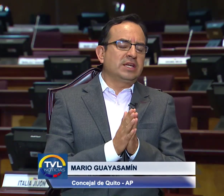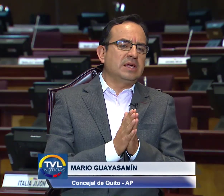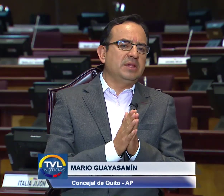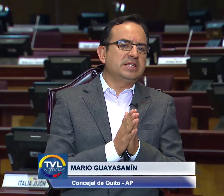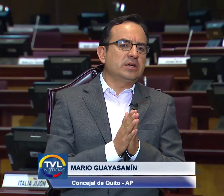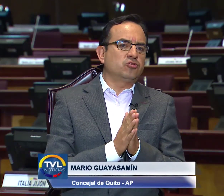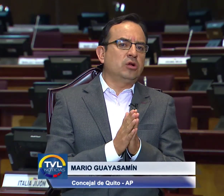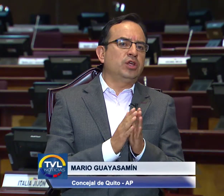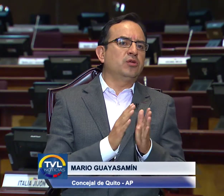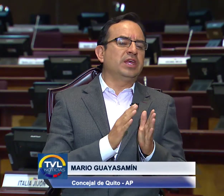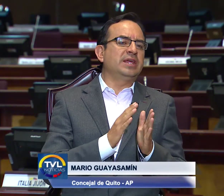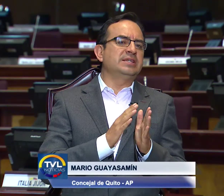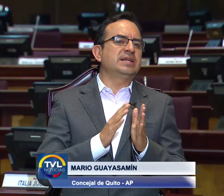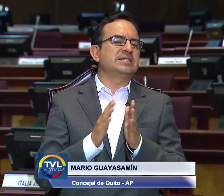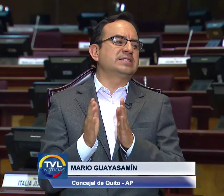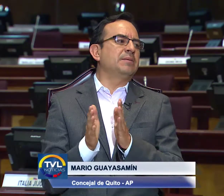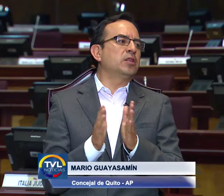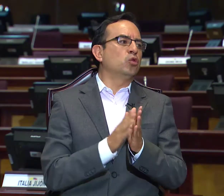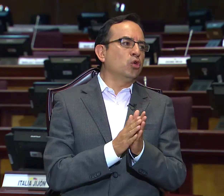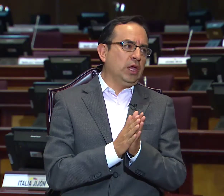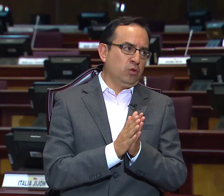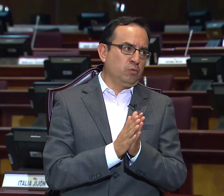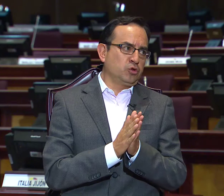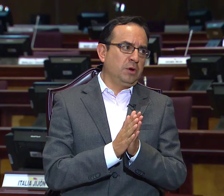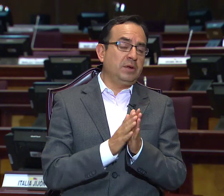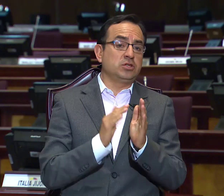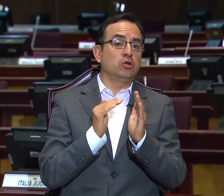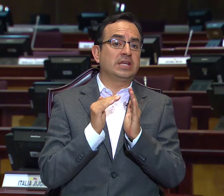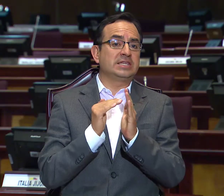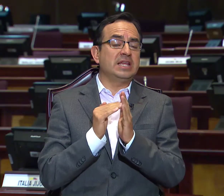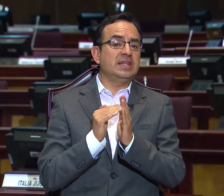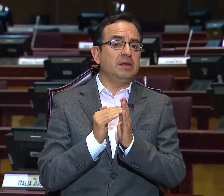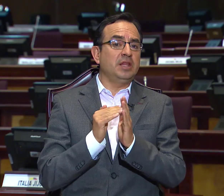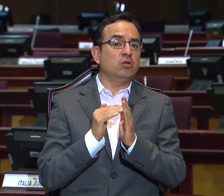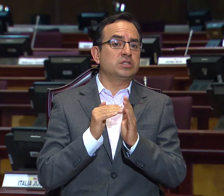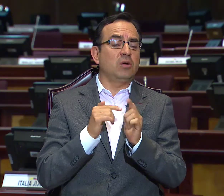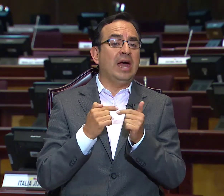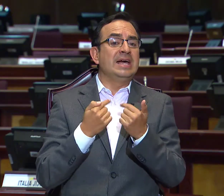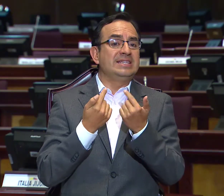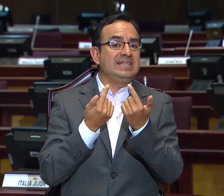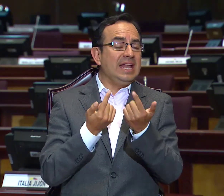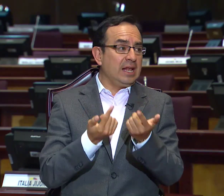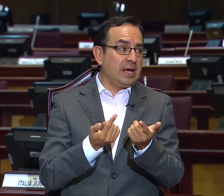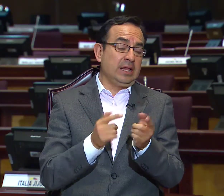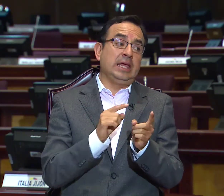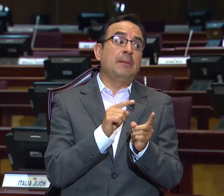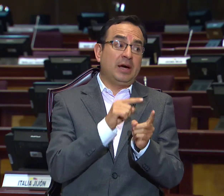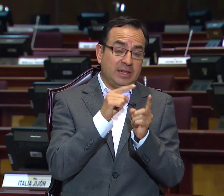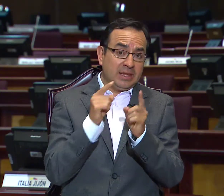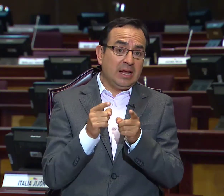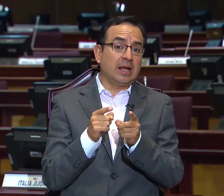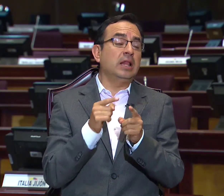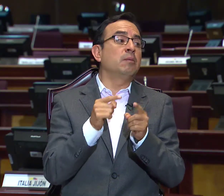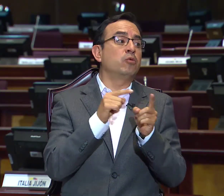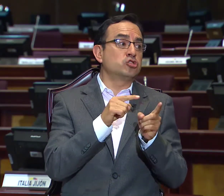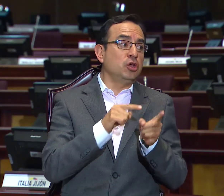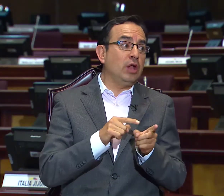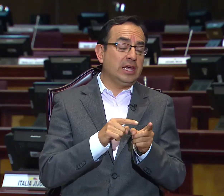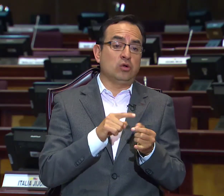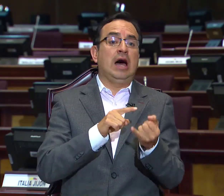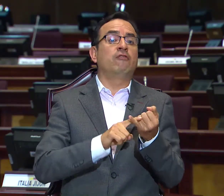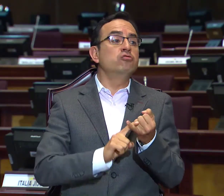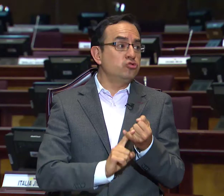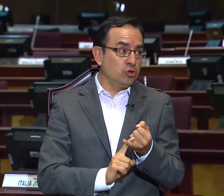solicite un examen desde contraloría no quiere decir que se está hablando no ya de un sobreprecio lo que se está determinando es ahora si el alcalde a partir del alcalde